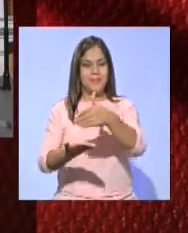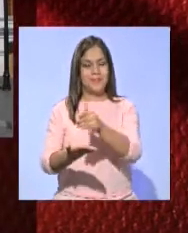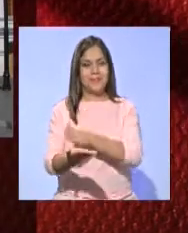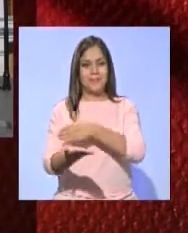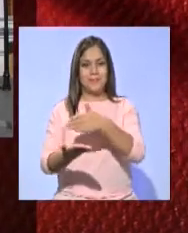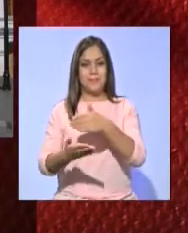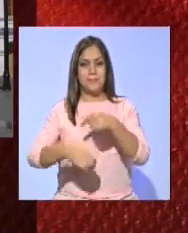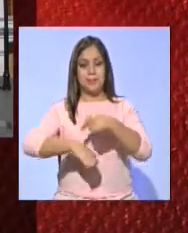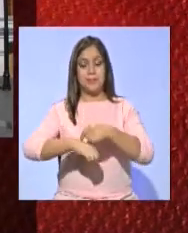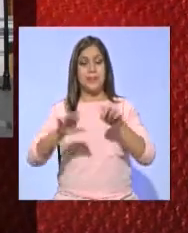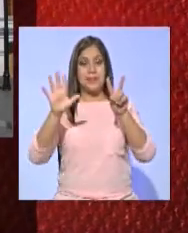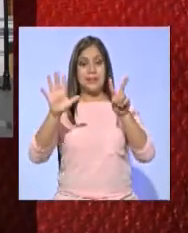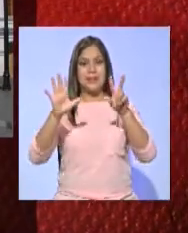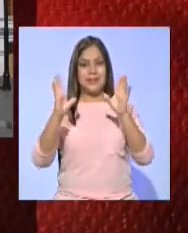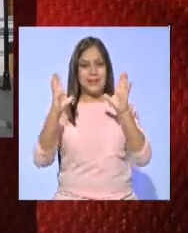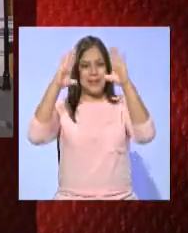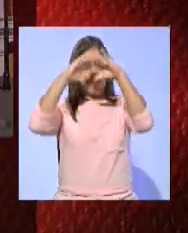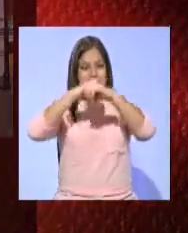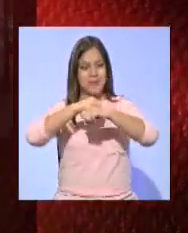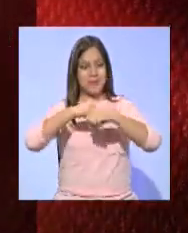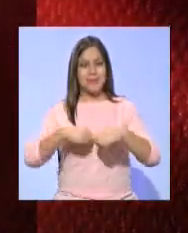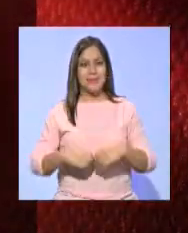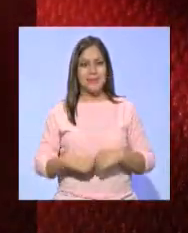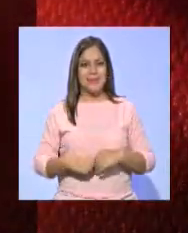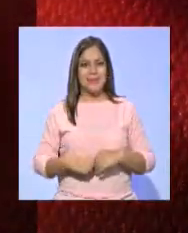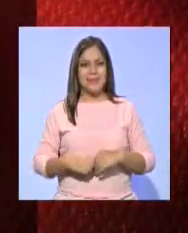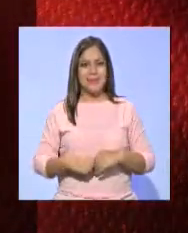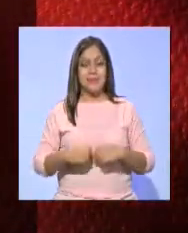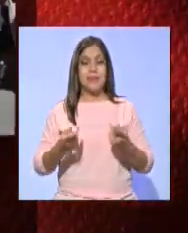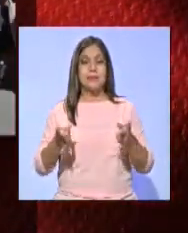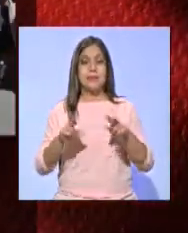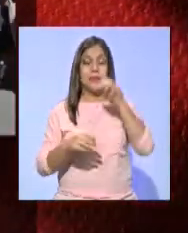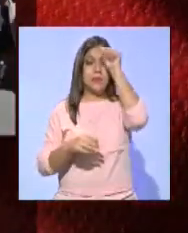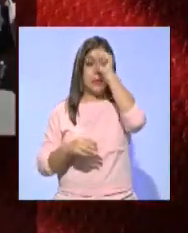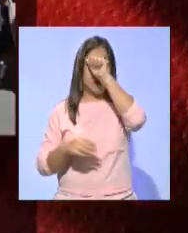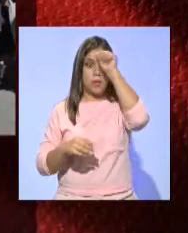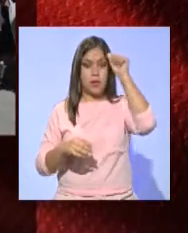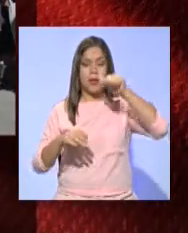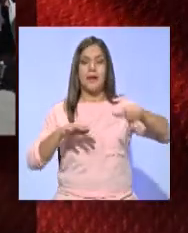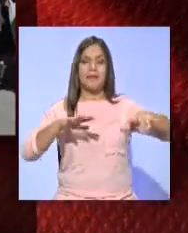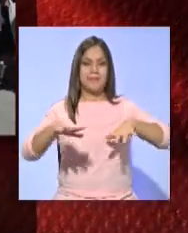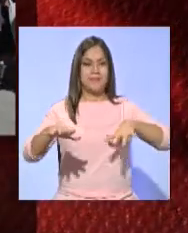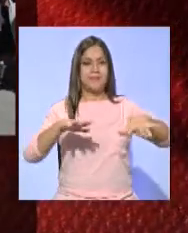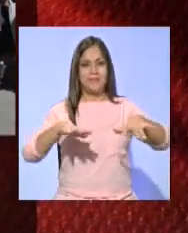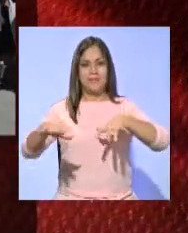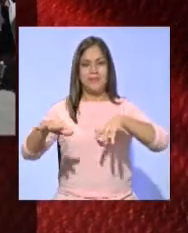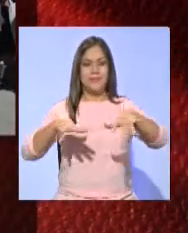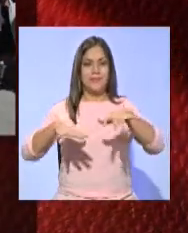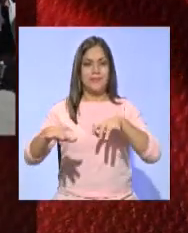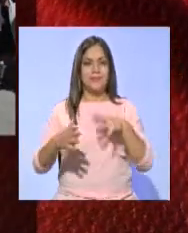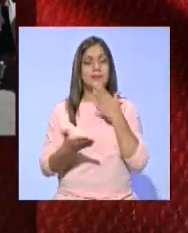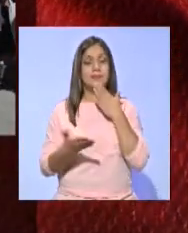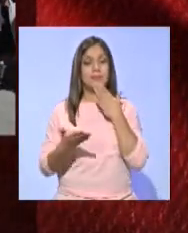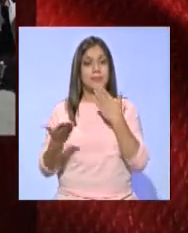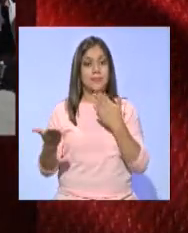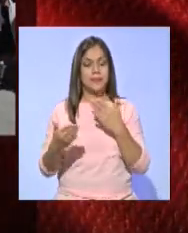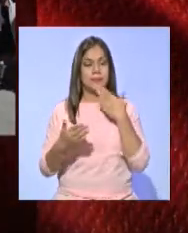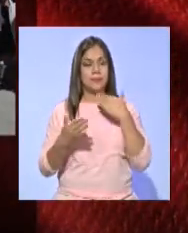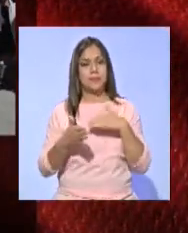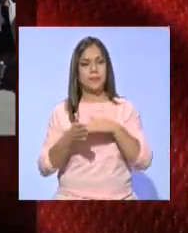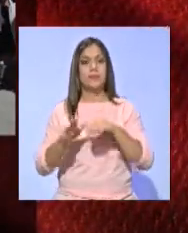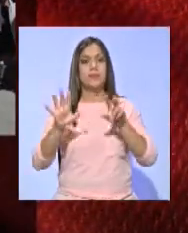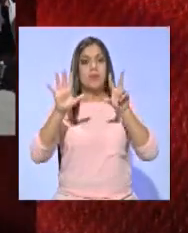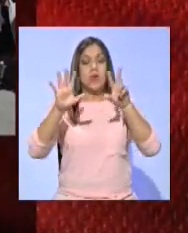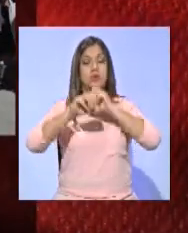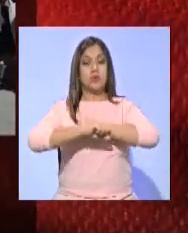será a las 7 de la noche. Y el domingo hay algunas actividades entre las que destacan. a las 8:30